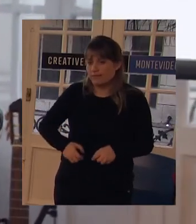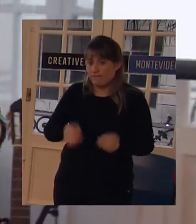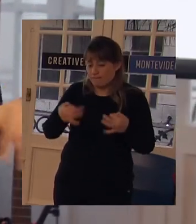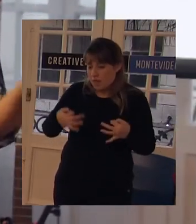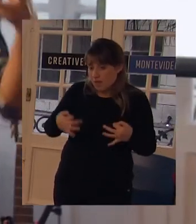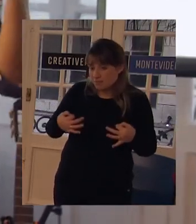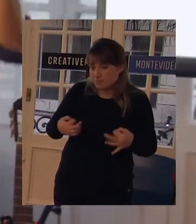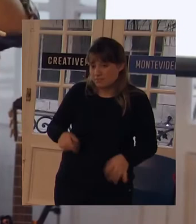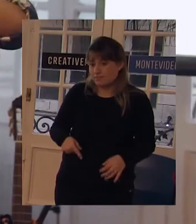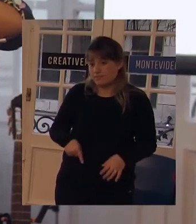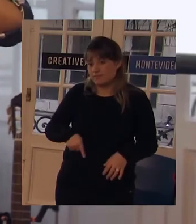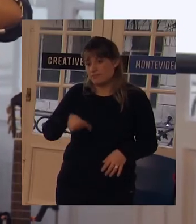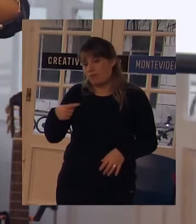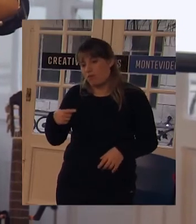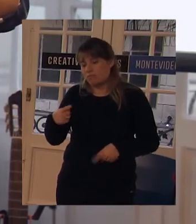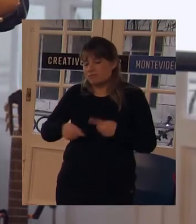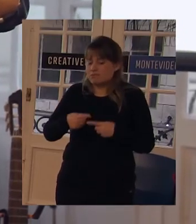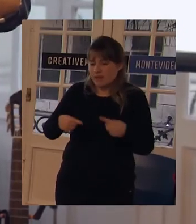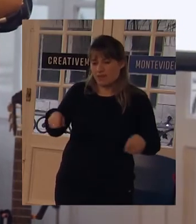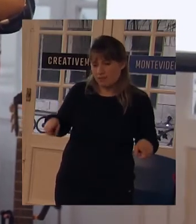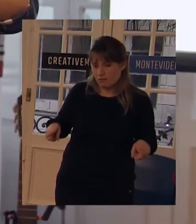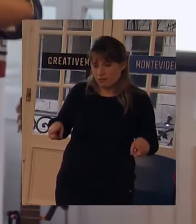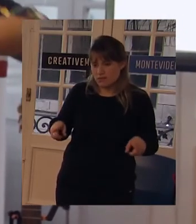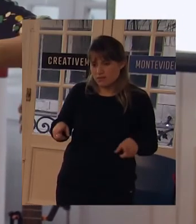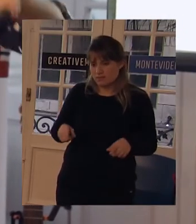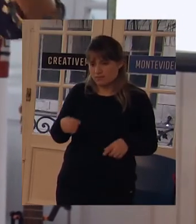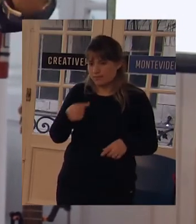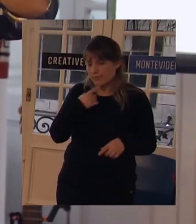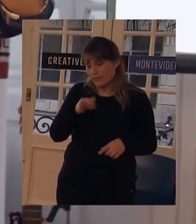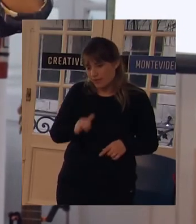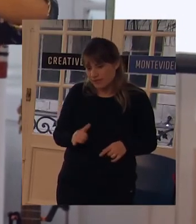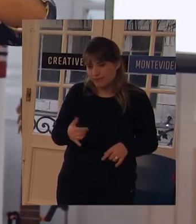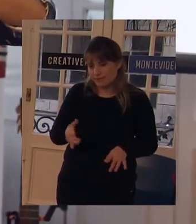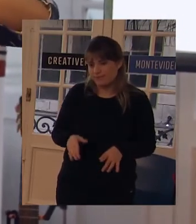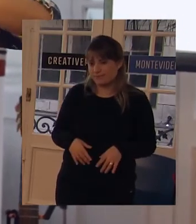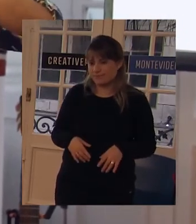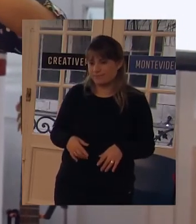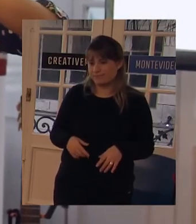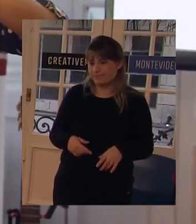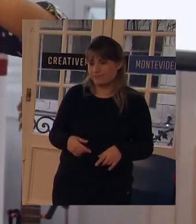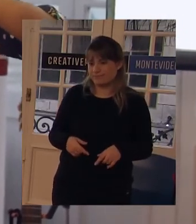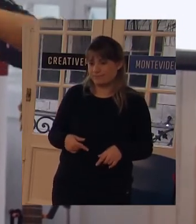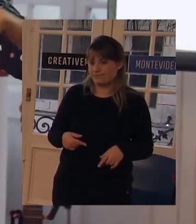seguir metiendo infraestructura, digamos, ¿no? Antes de seguir metiendo